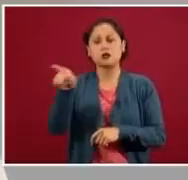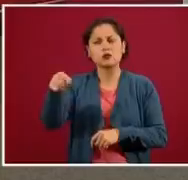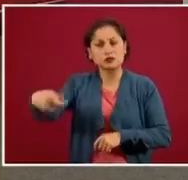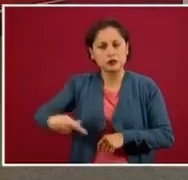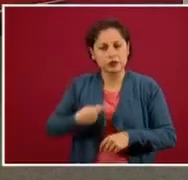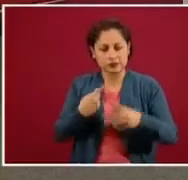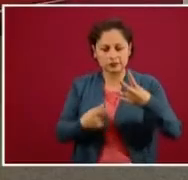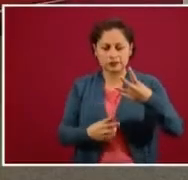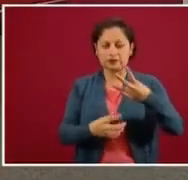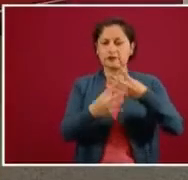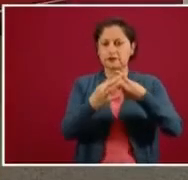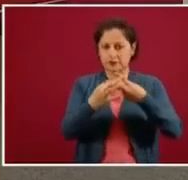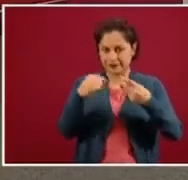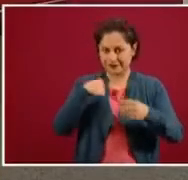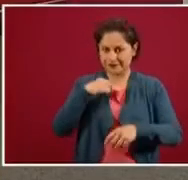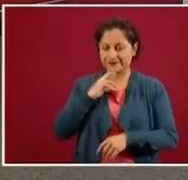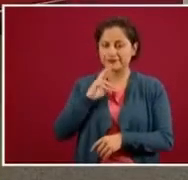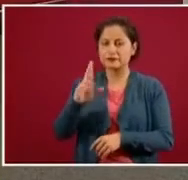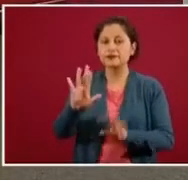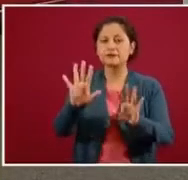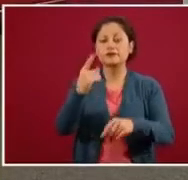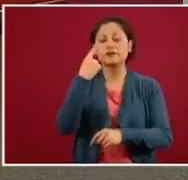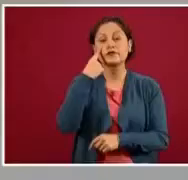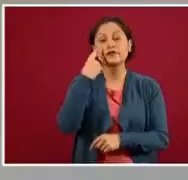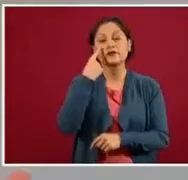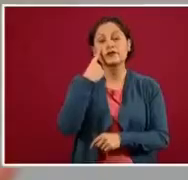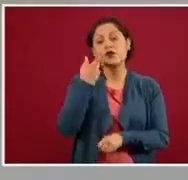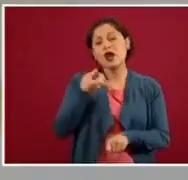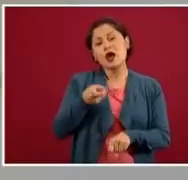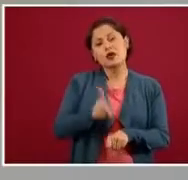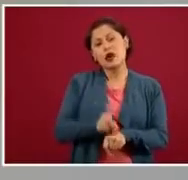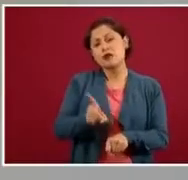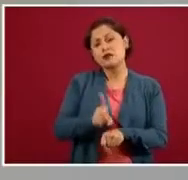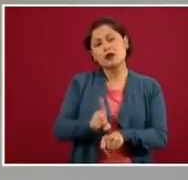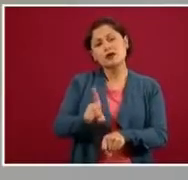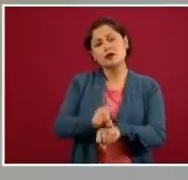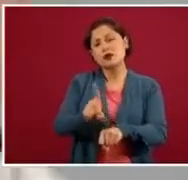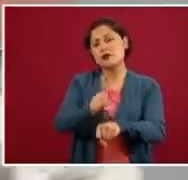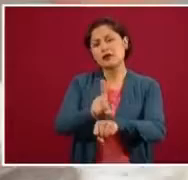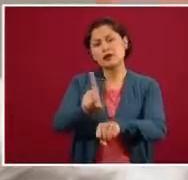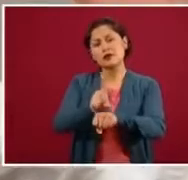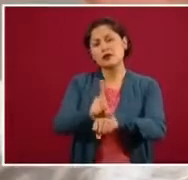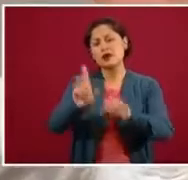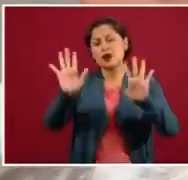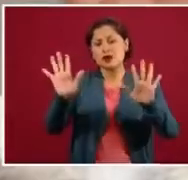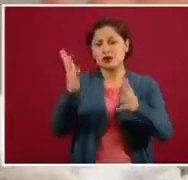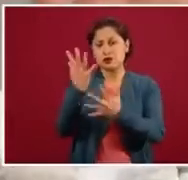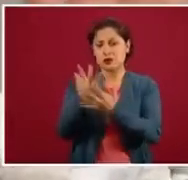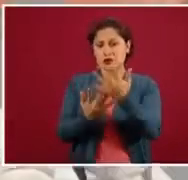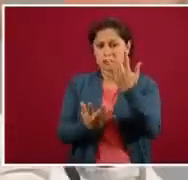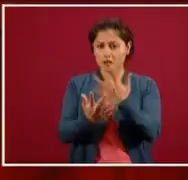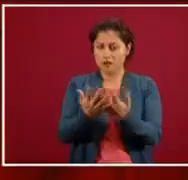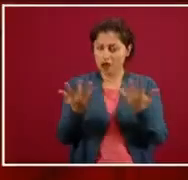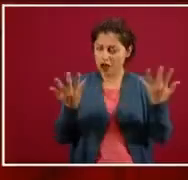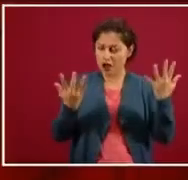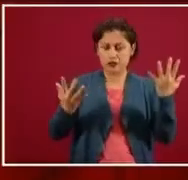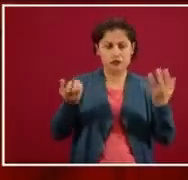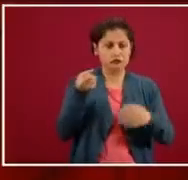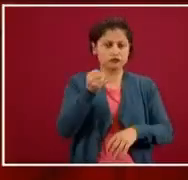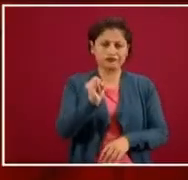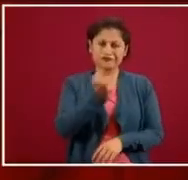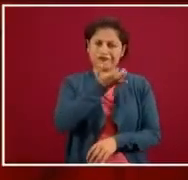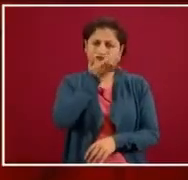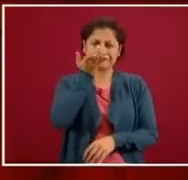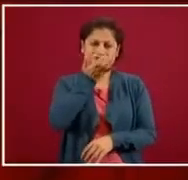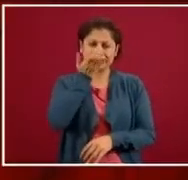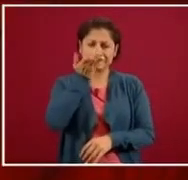observación, es común que en la vida cotidiana uno se le olvide que las manos son un instrumento efectivo de transmisión